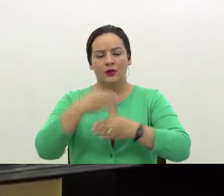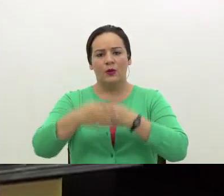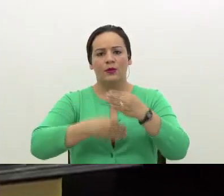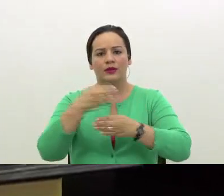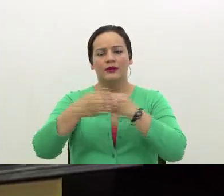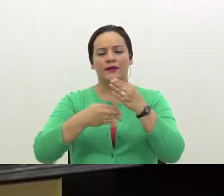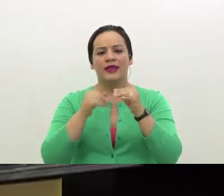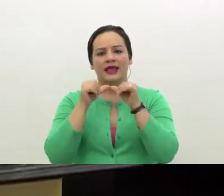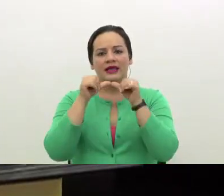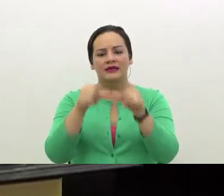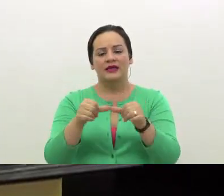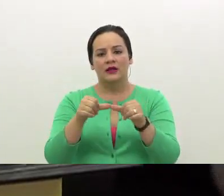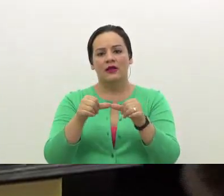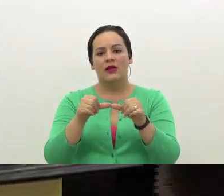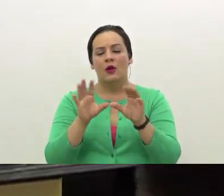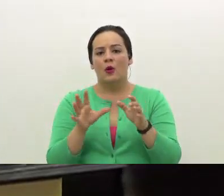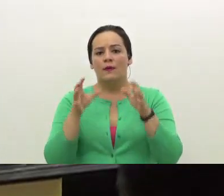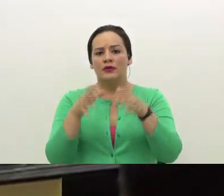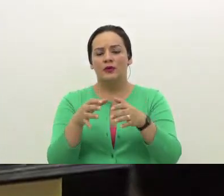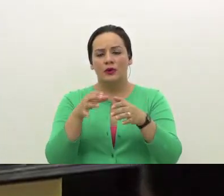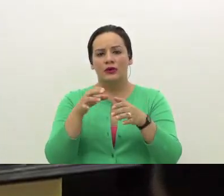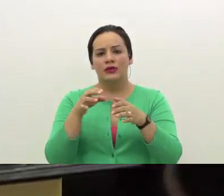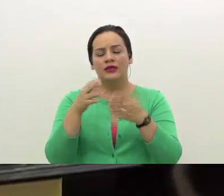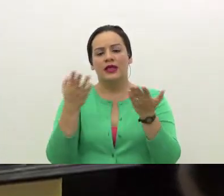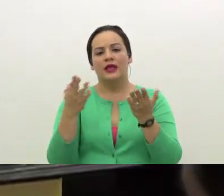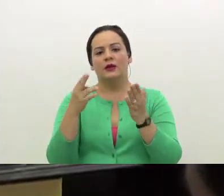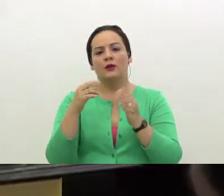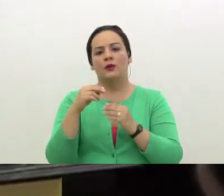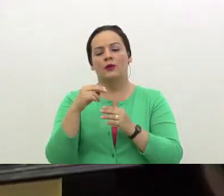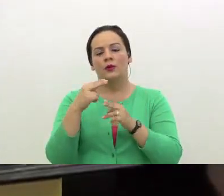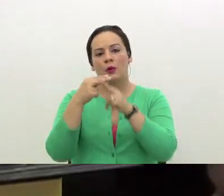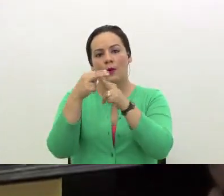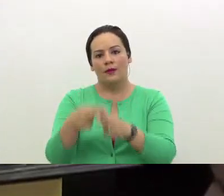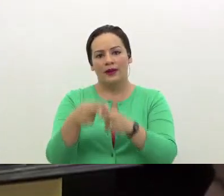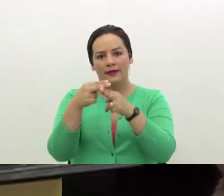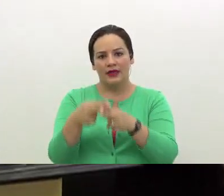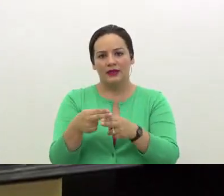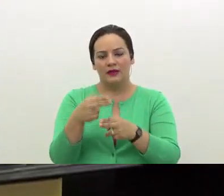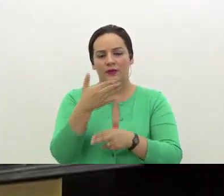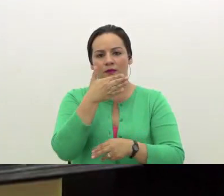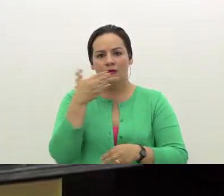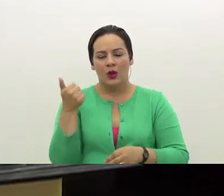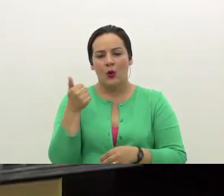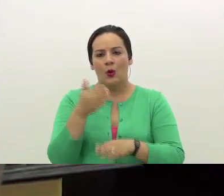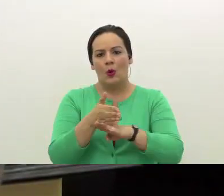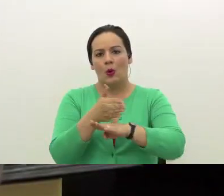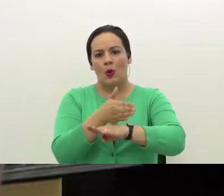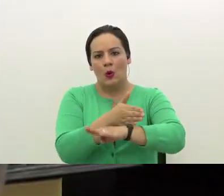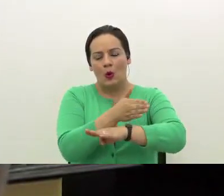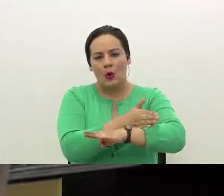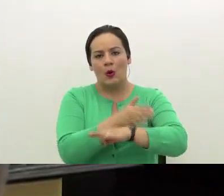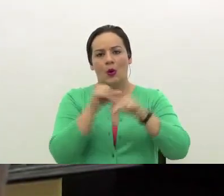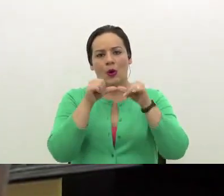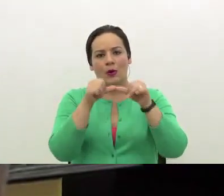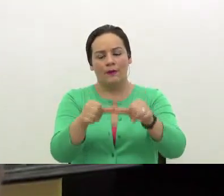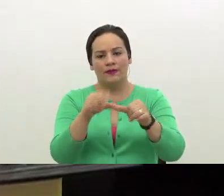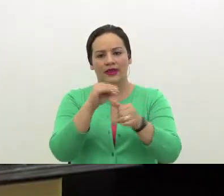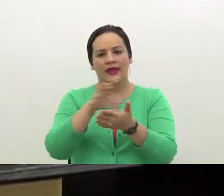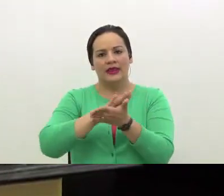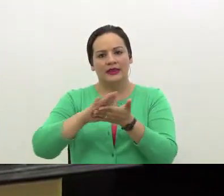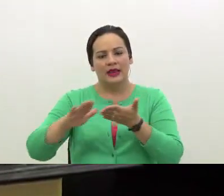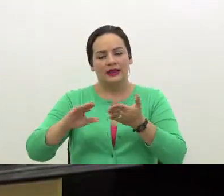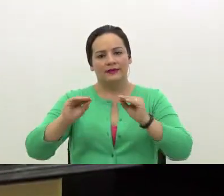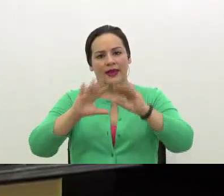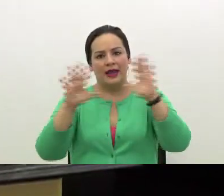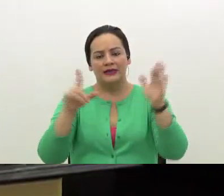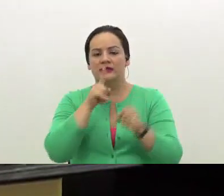ha seguido la Comisión de Nombramientos en procura de una mejora continua que garantice la transparencia